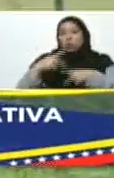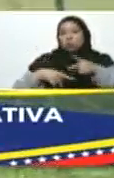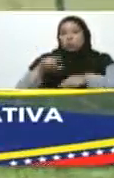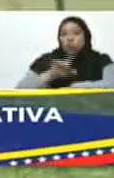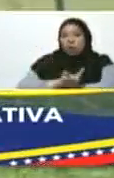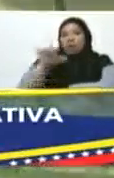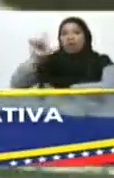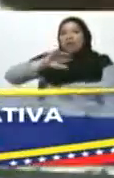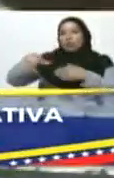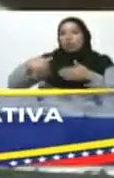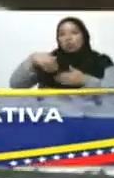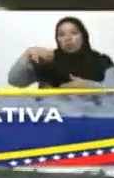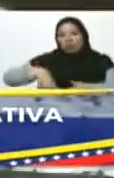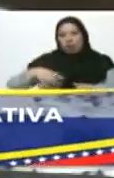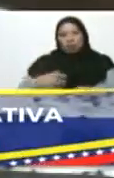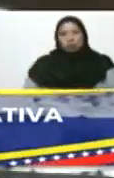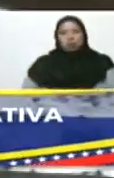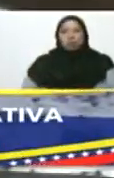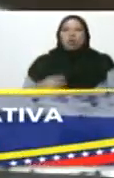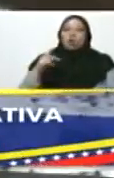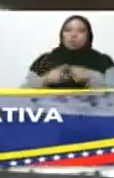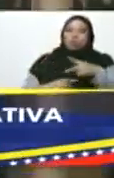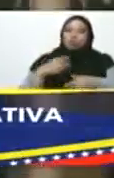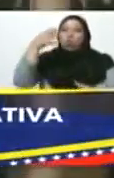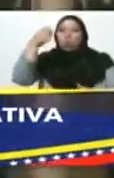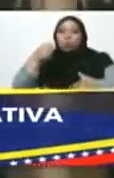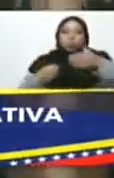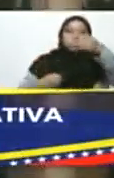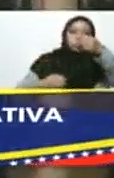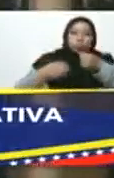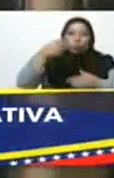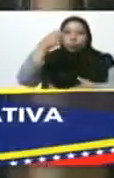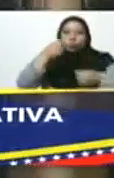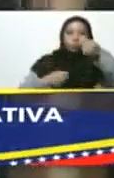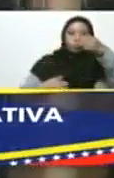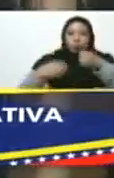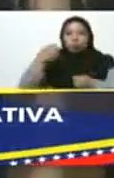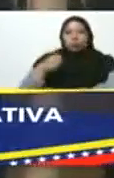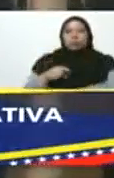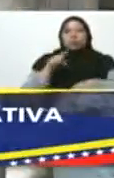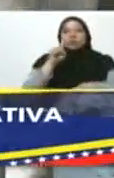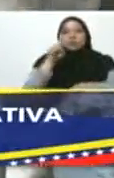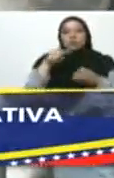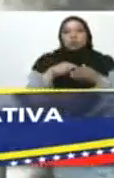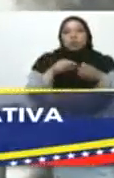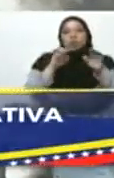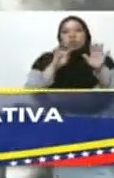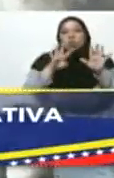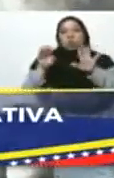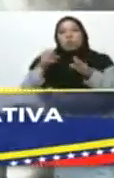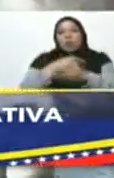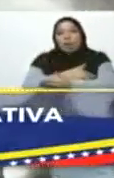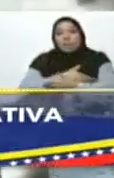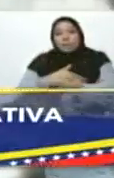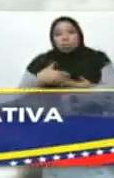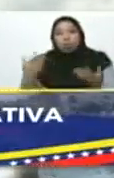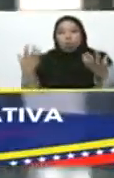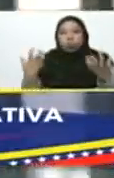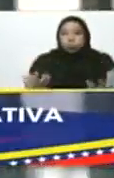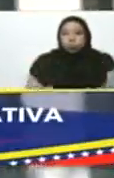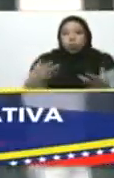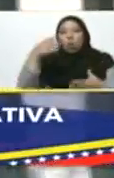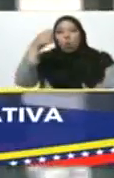bueno, nosotros tenemos una producción de leche de, mire, fíjese este número, 190 millones de litros de leche se